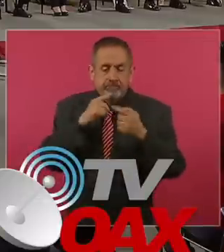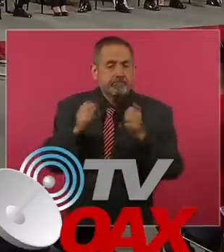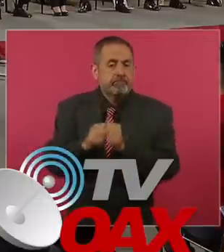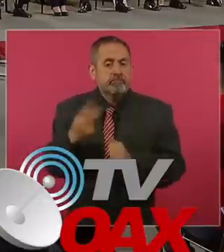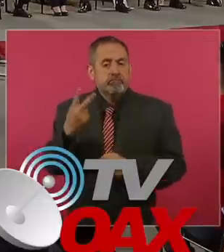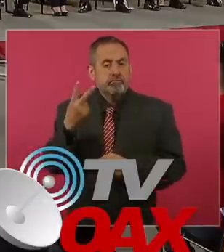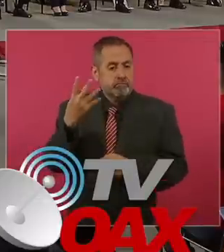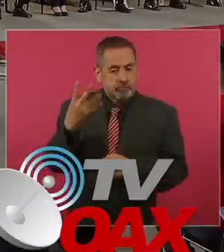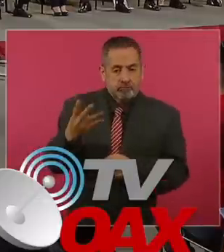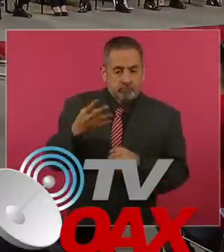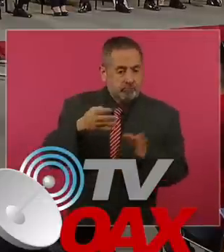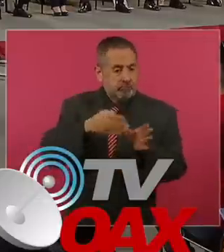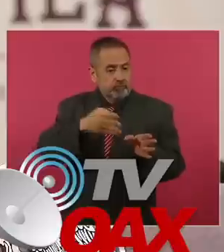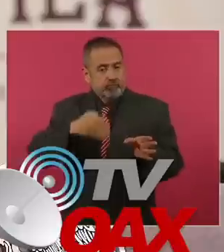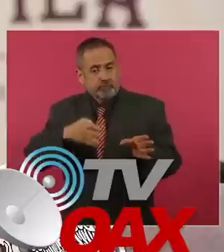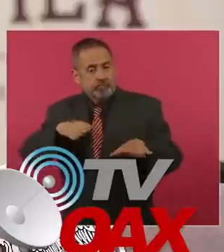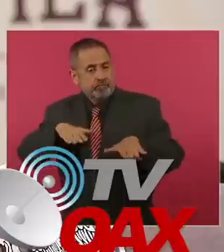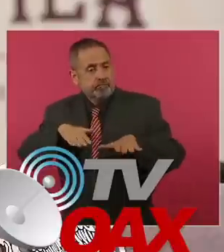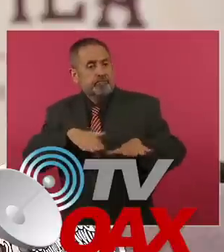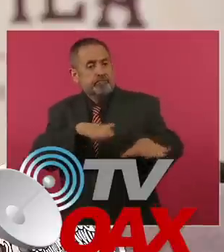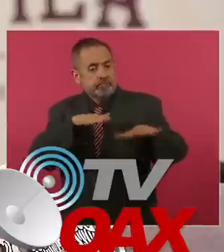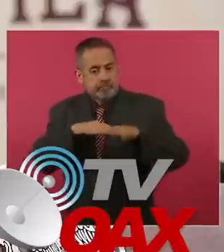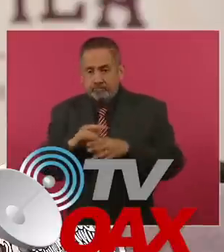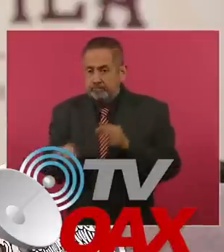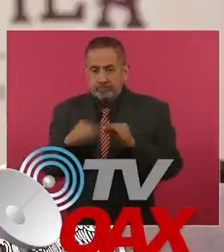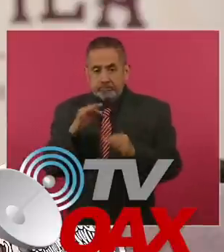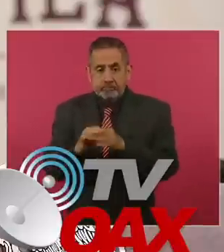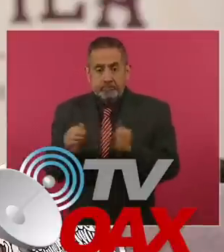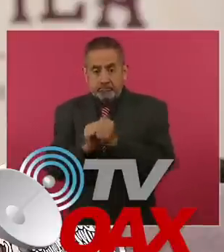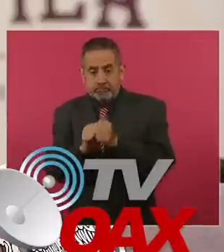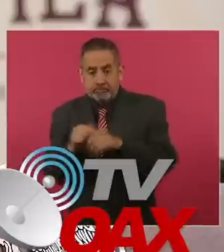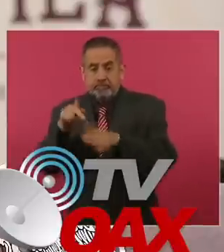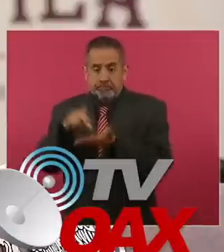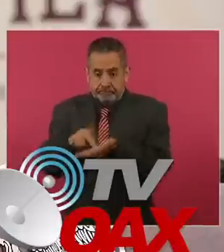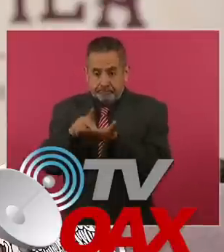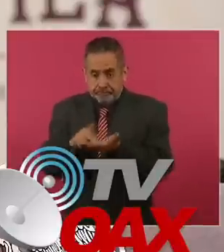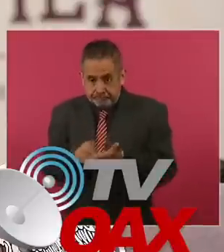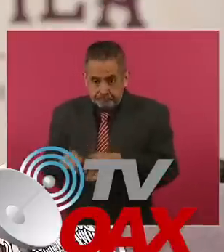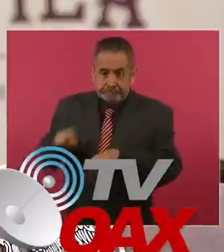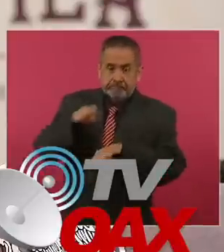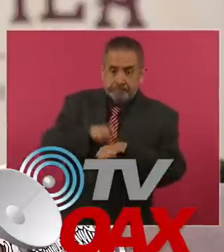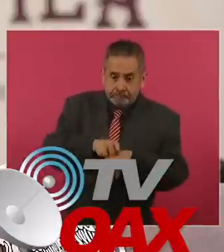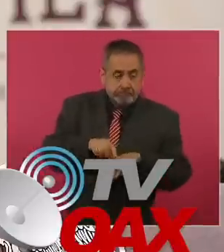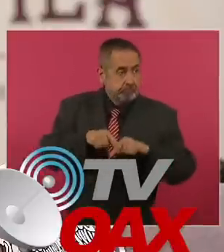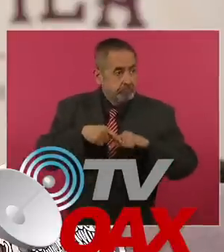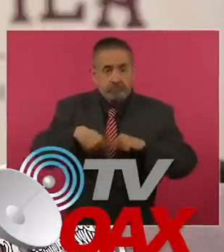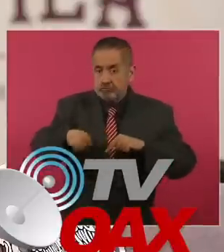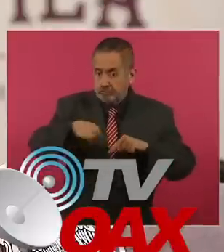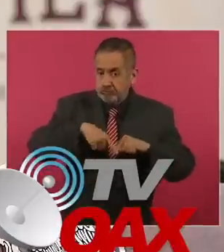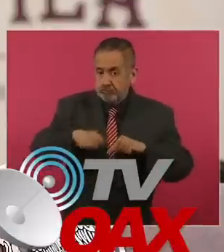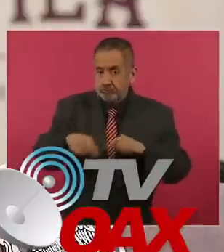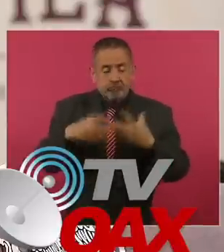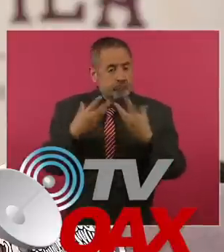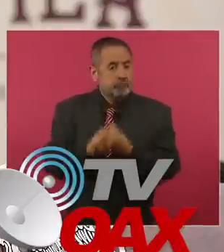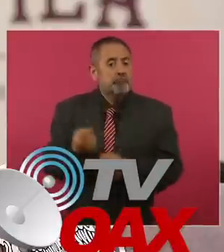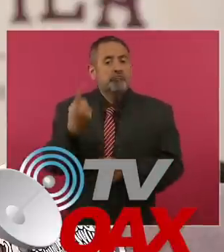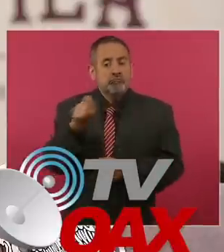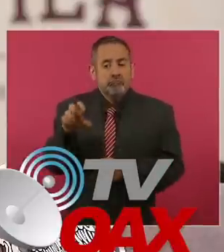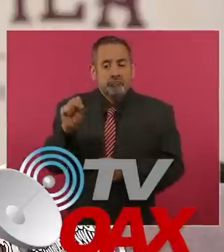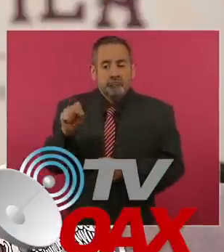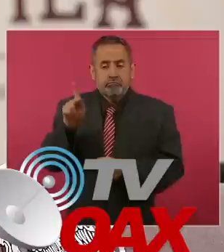trenes, que han tenido, como mencioné, un buen desempeño, ya con peso también adentro de los trenes y llegando a una velocidad máxima de los 160 kilómetros por